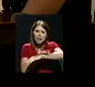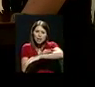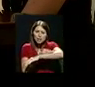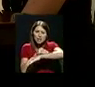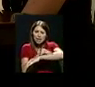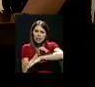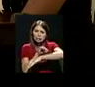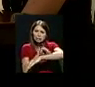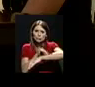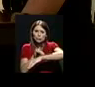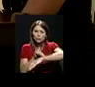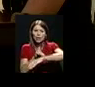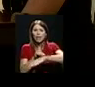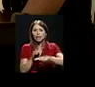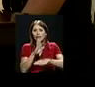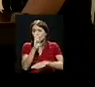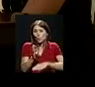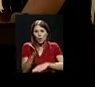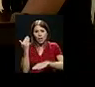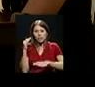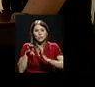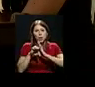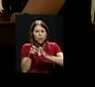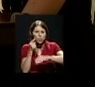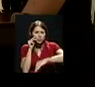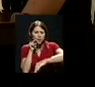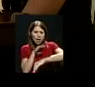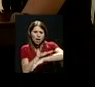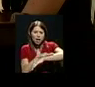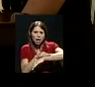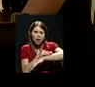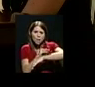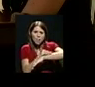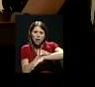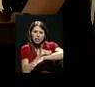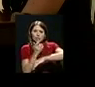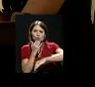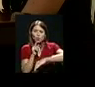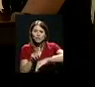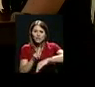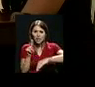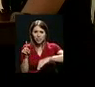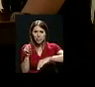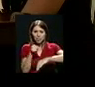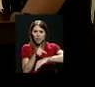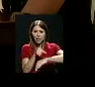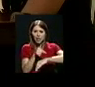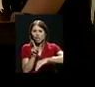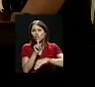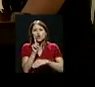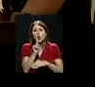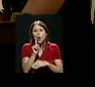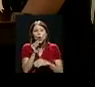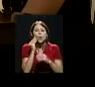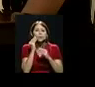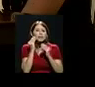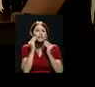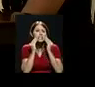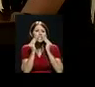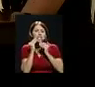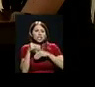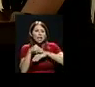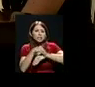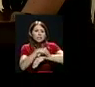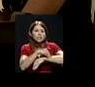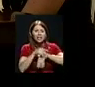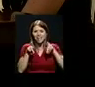nunca la había tenido que por ejemplo empieza a verse alguna mancha con una coloración diferente verdad no las manchitas que la gente dice